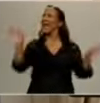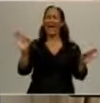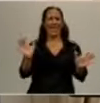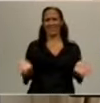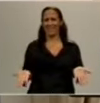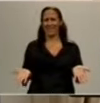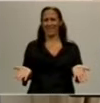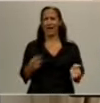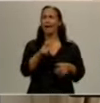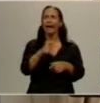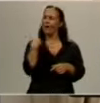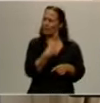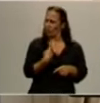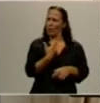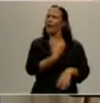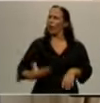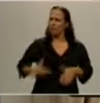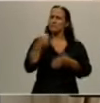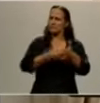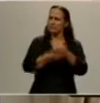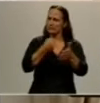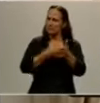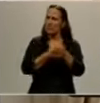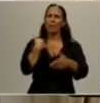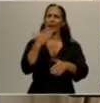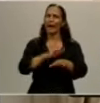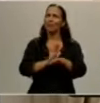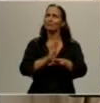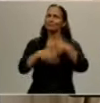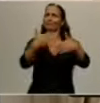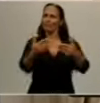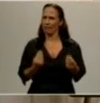que pusimos y todo lo que hicimos para que esta causa fuera adelante.